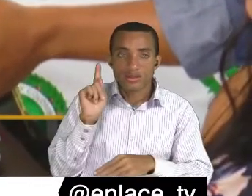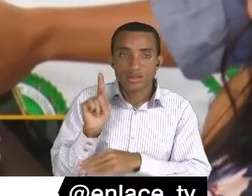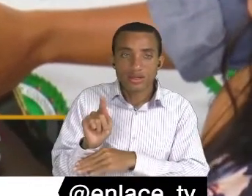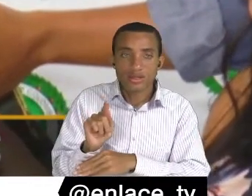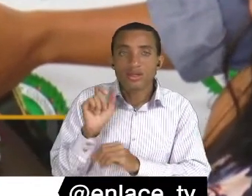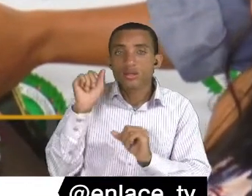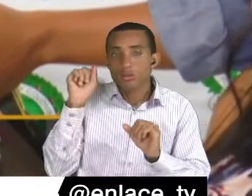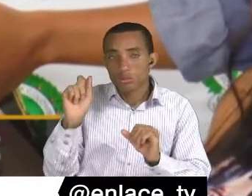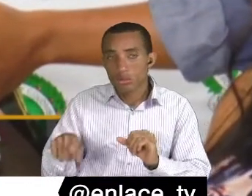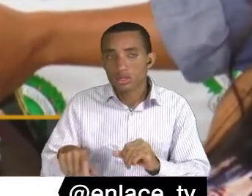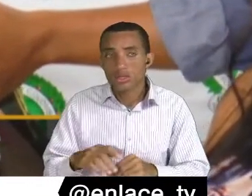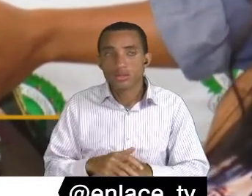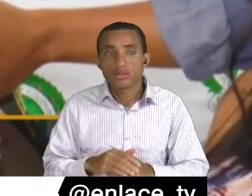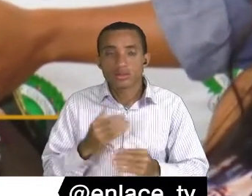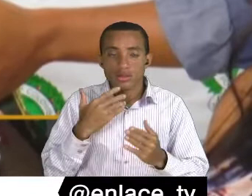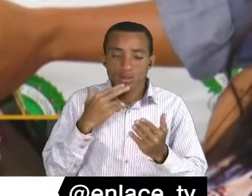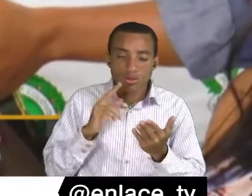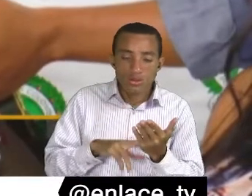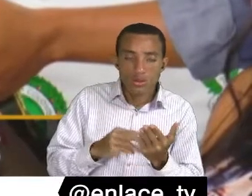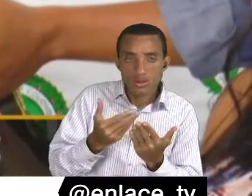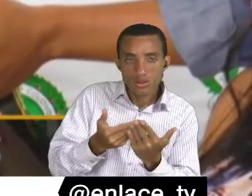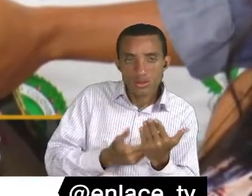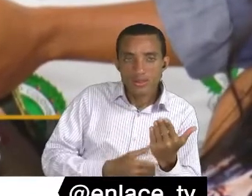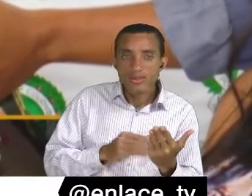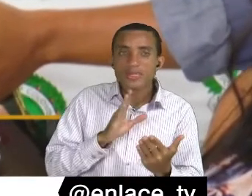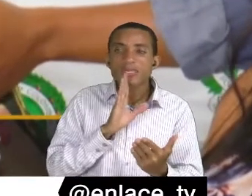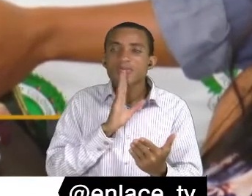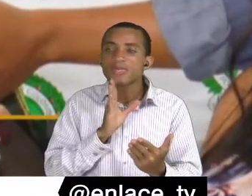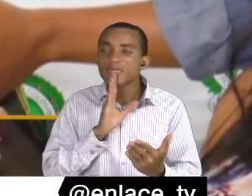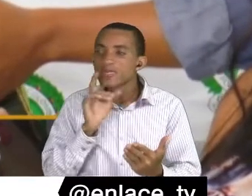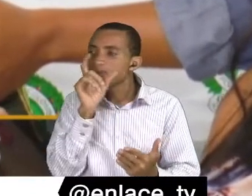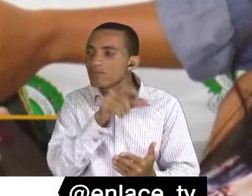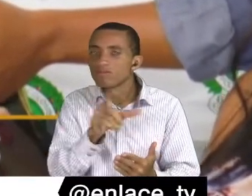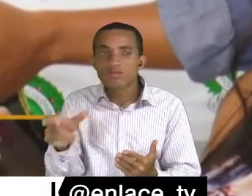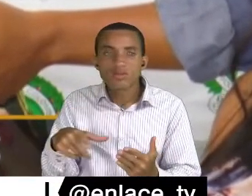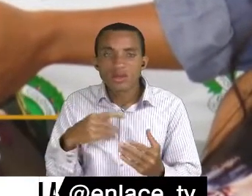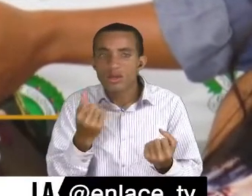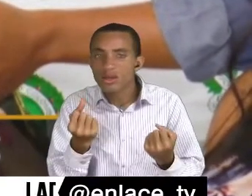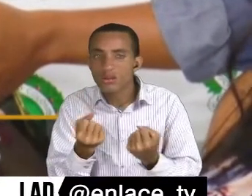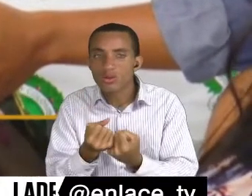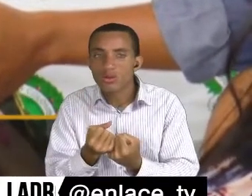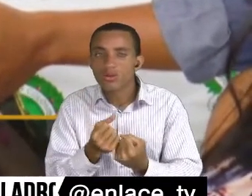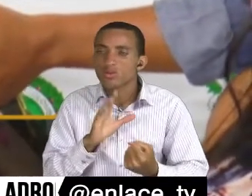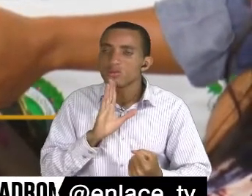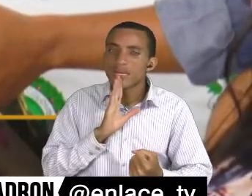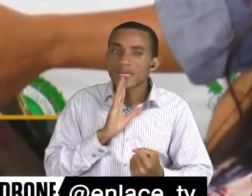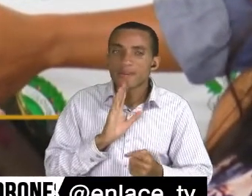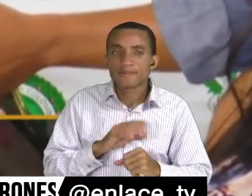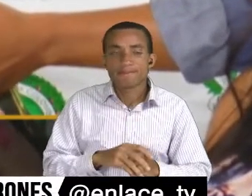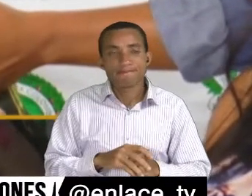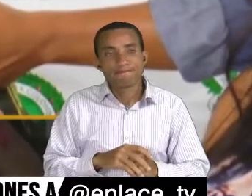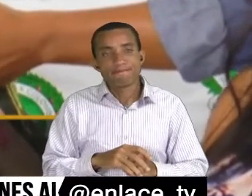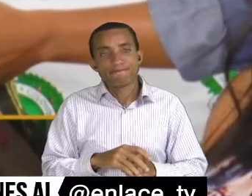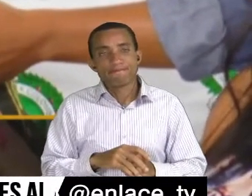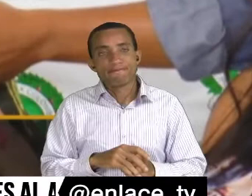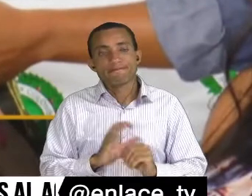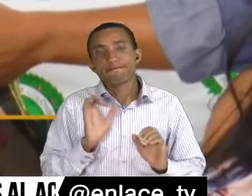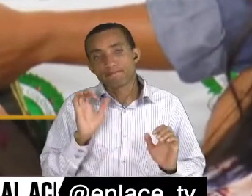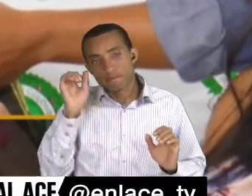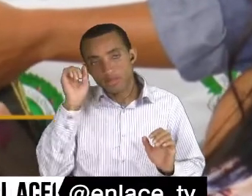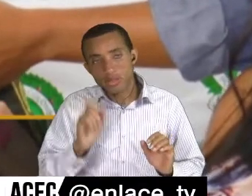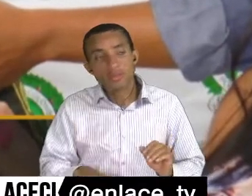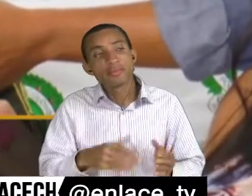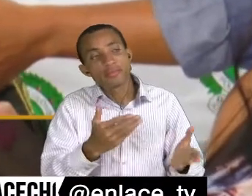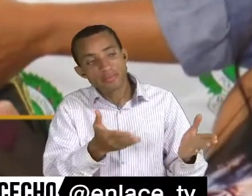de oficio, pues esperamos un pronunciamiento pues de quién o quiénes están haciendo esos señalamientos que muy seguramente pues serán llamados dentro